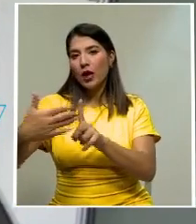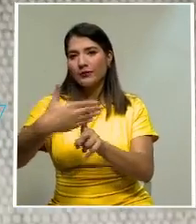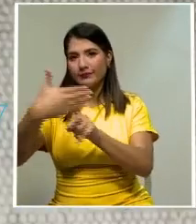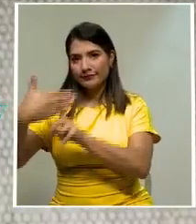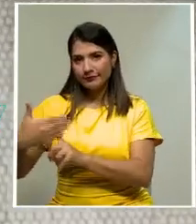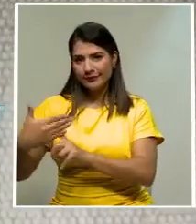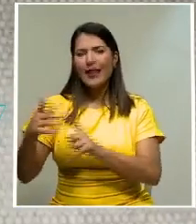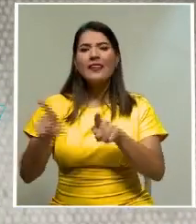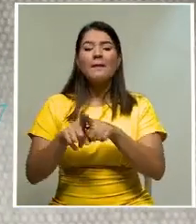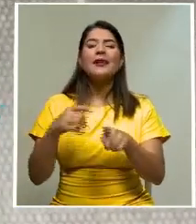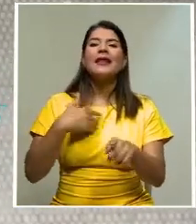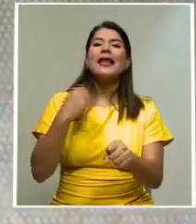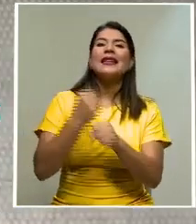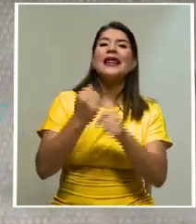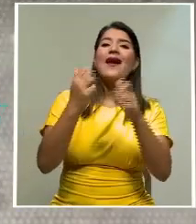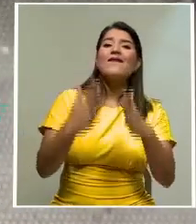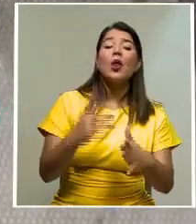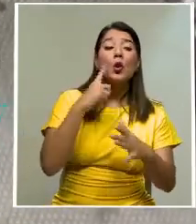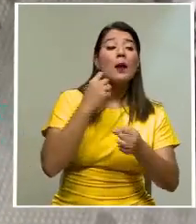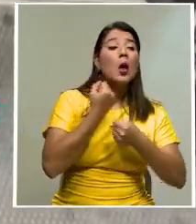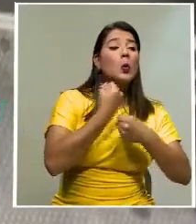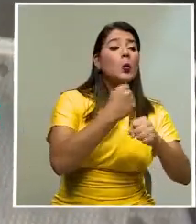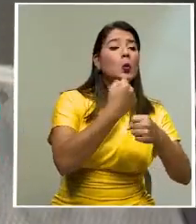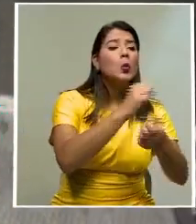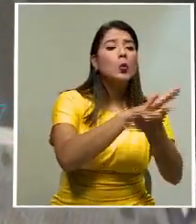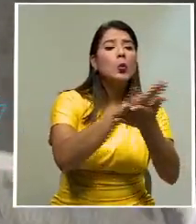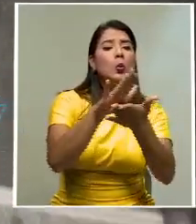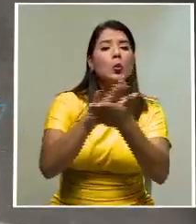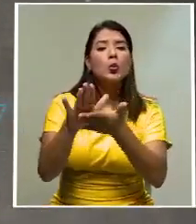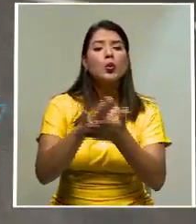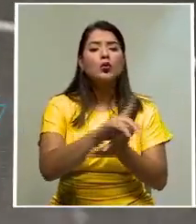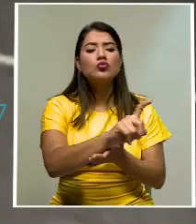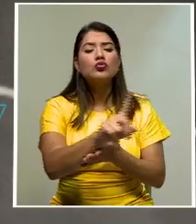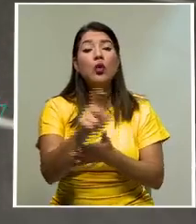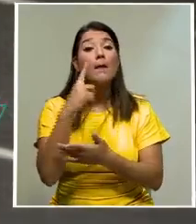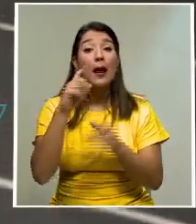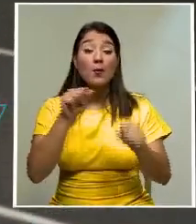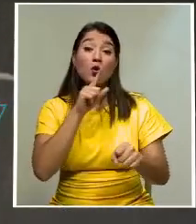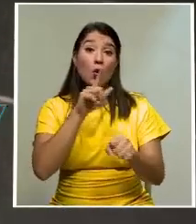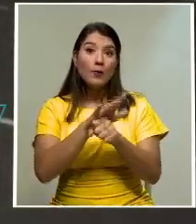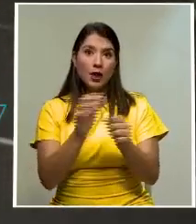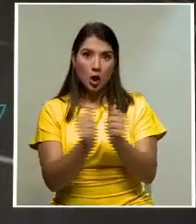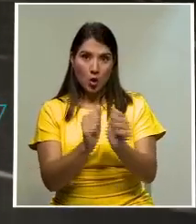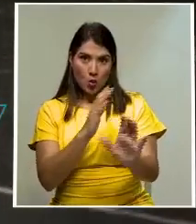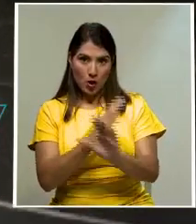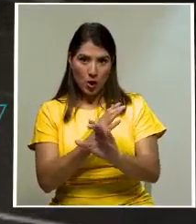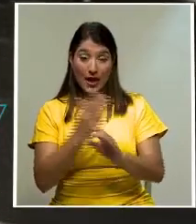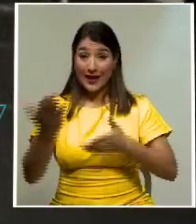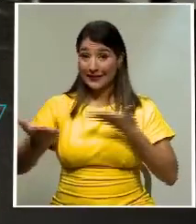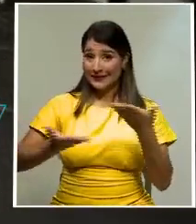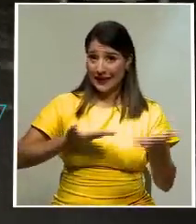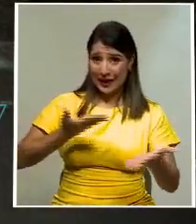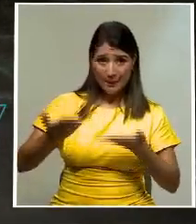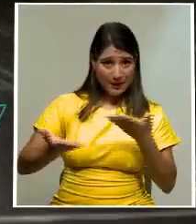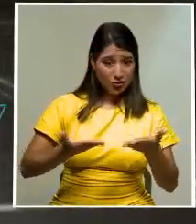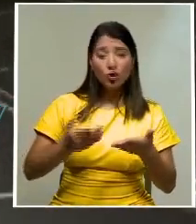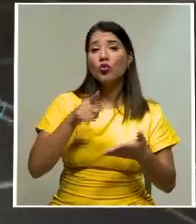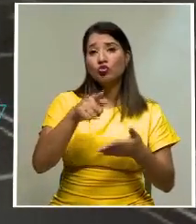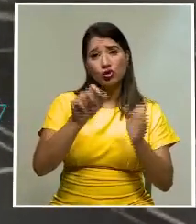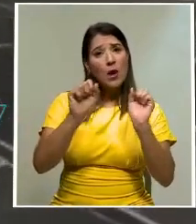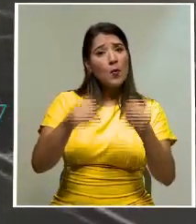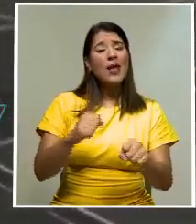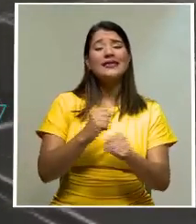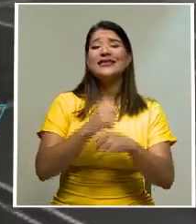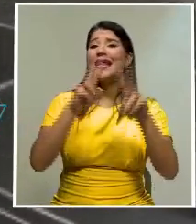de limpieza y desinfección necesaria para cumplir con los estándares aplicables y el servicio estará disponible las 24 horas